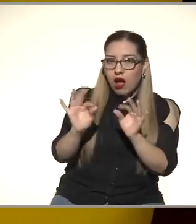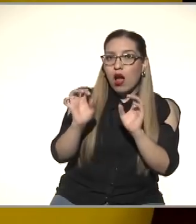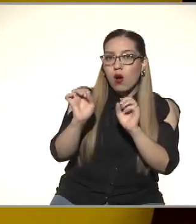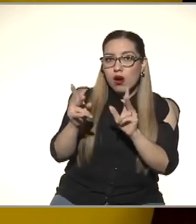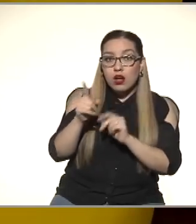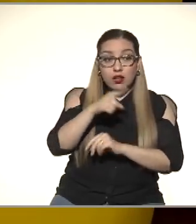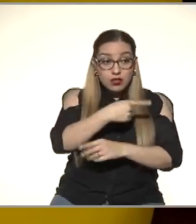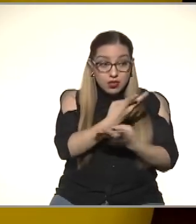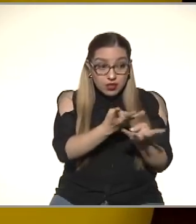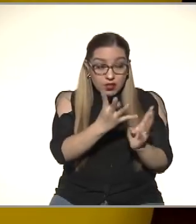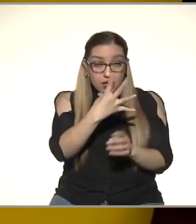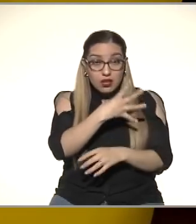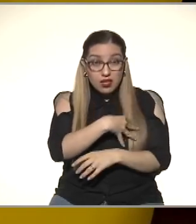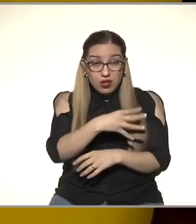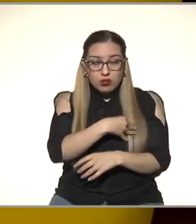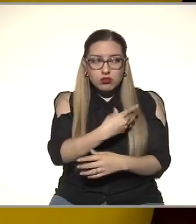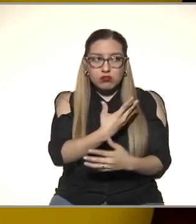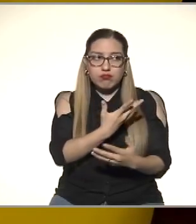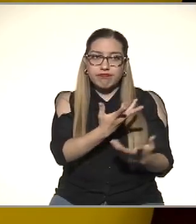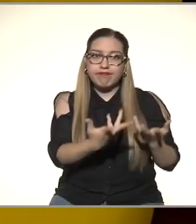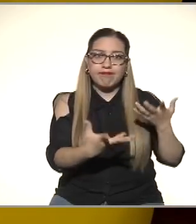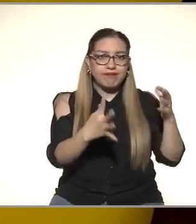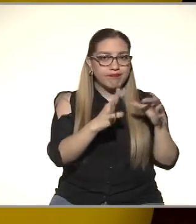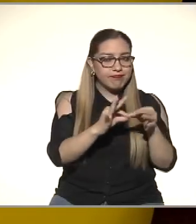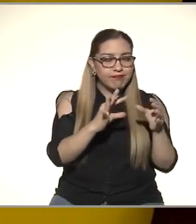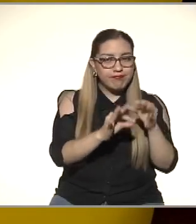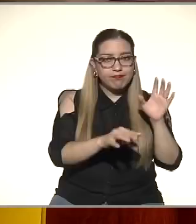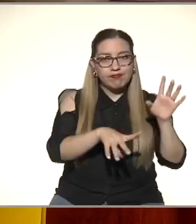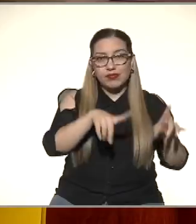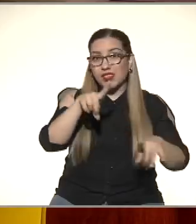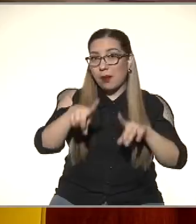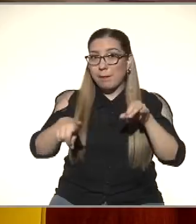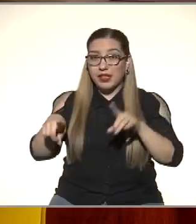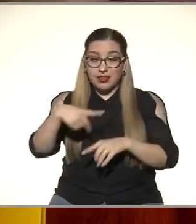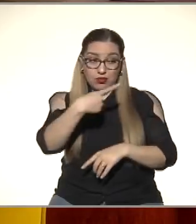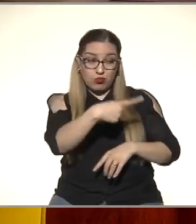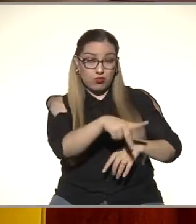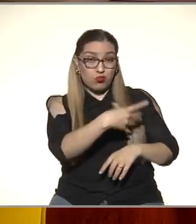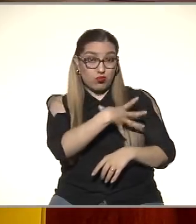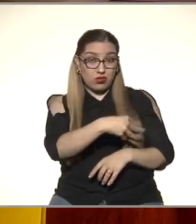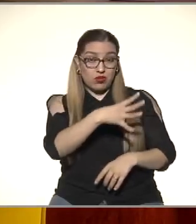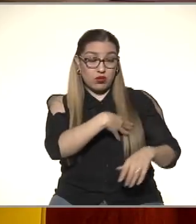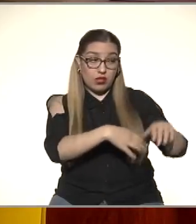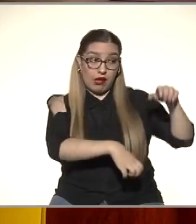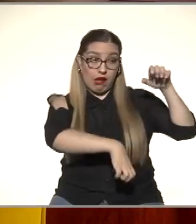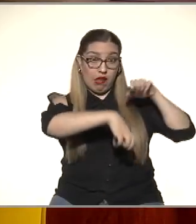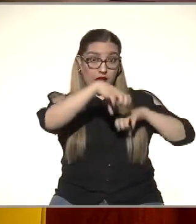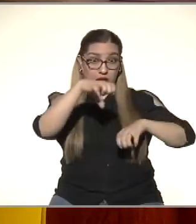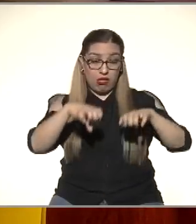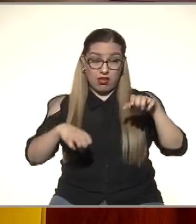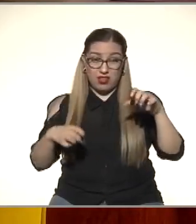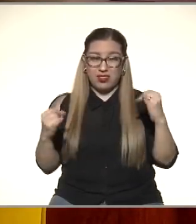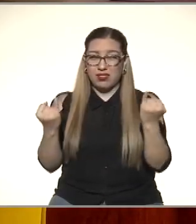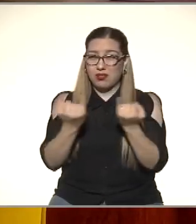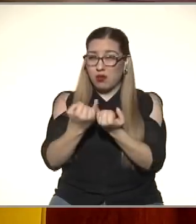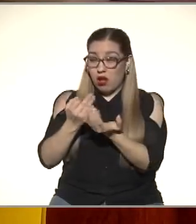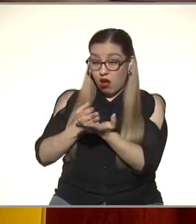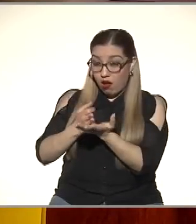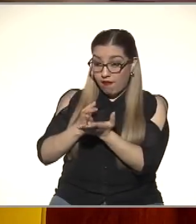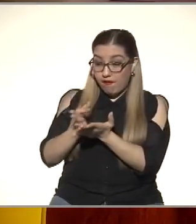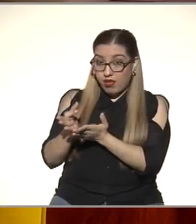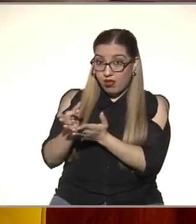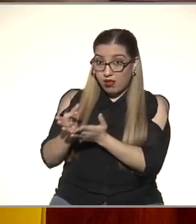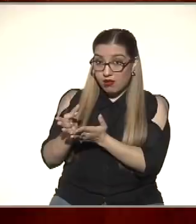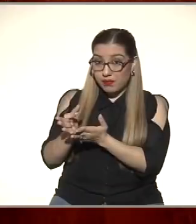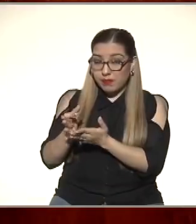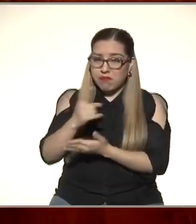que, digamos, ahondando un poco en lo que decía Olivia, mucho va a depender, por ejemplo, de las edades de los hijos. Claro. No es lo mismo una situación de infidelidad con hijos